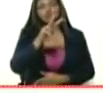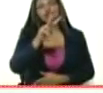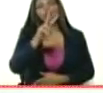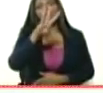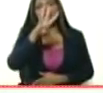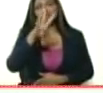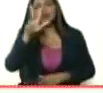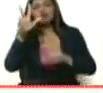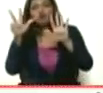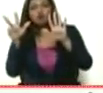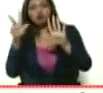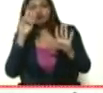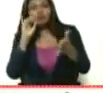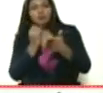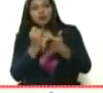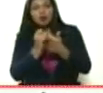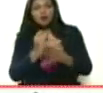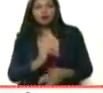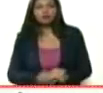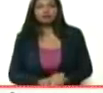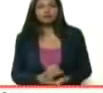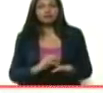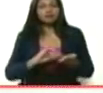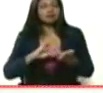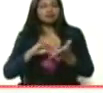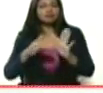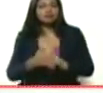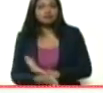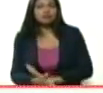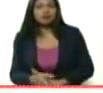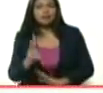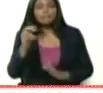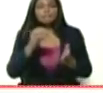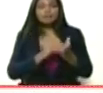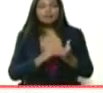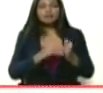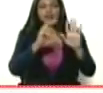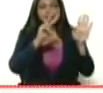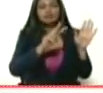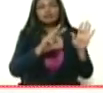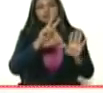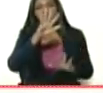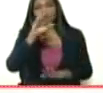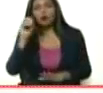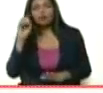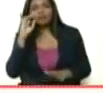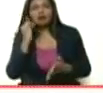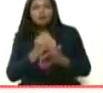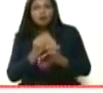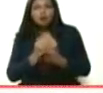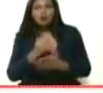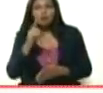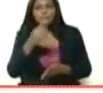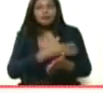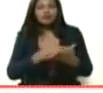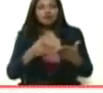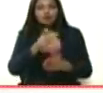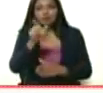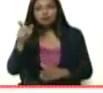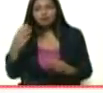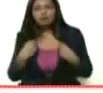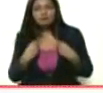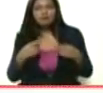54.248 pruebas, lo que nos da un número de 1.750 pruebas por millón de